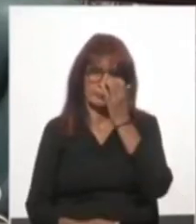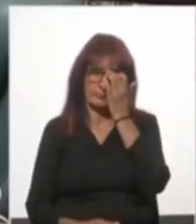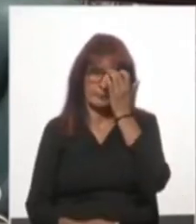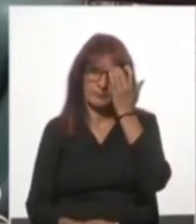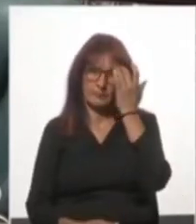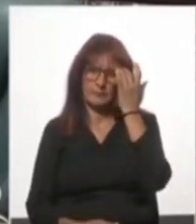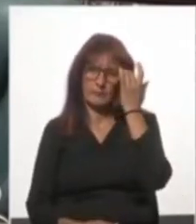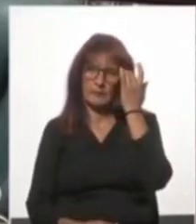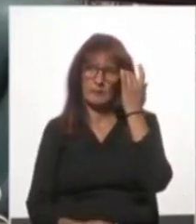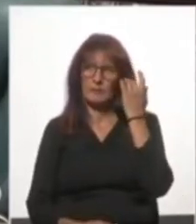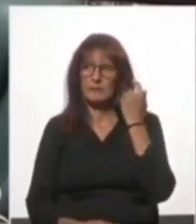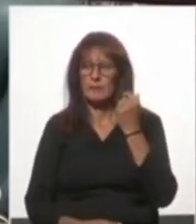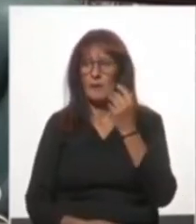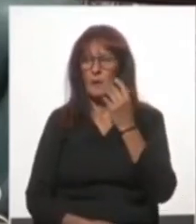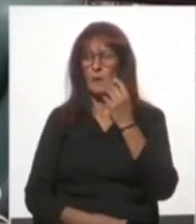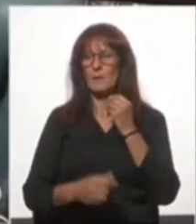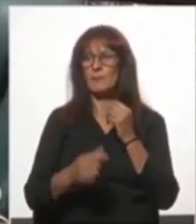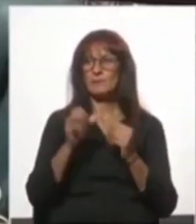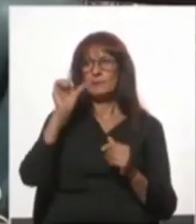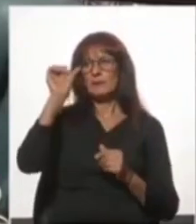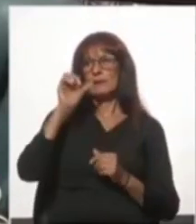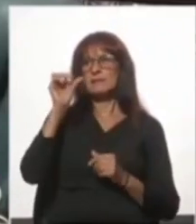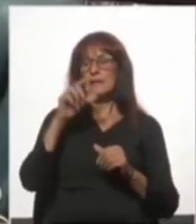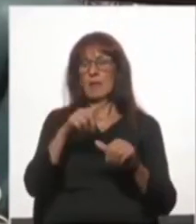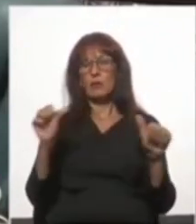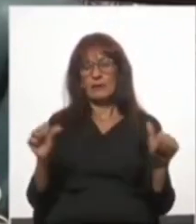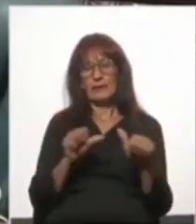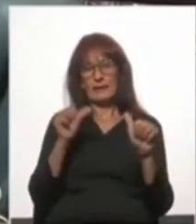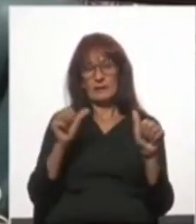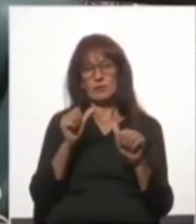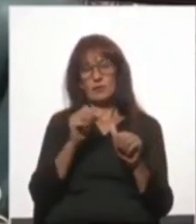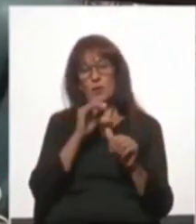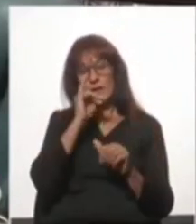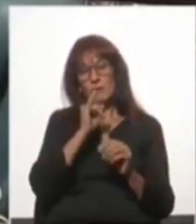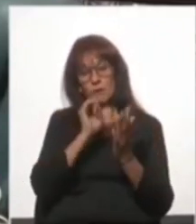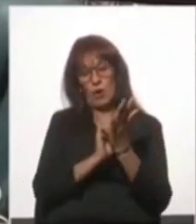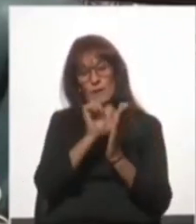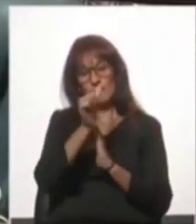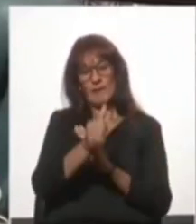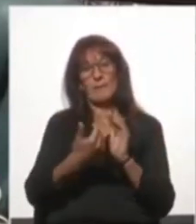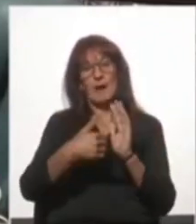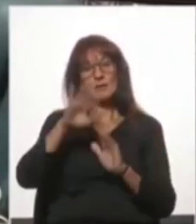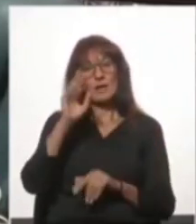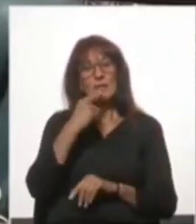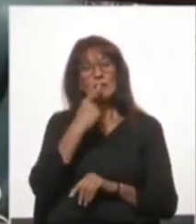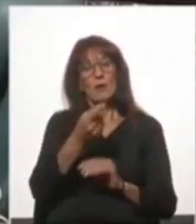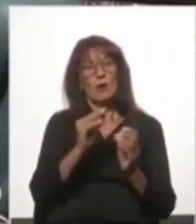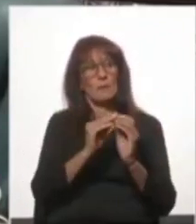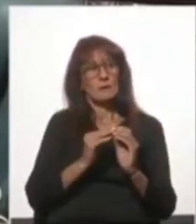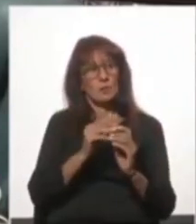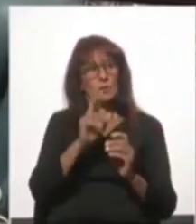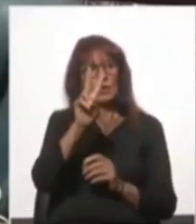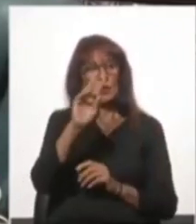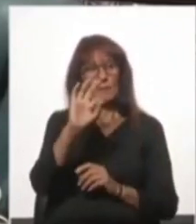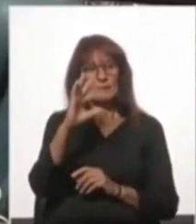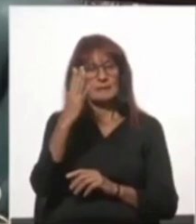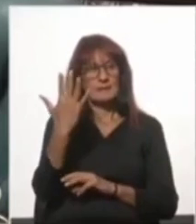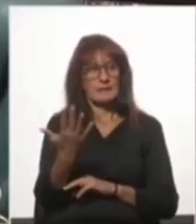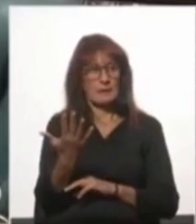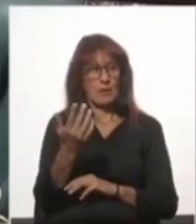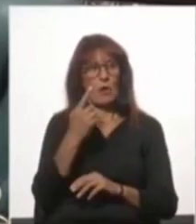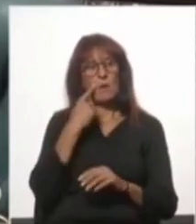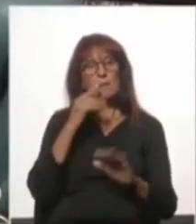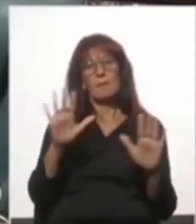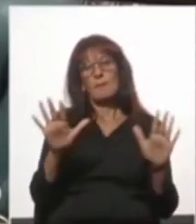El senador que hizo el informe en mayoría planteaba que en el presupuesto de 2005 hubo un artículo similar sobre